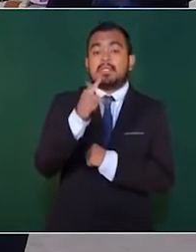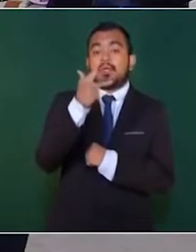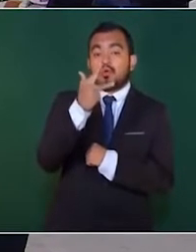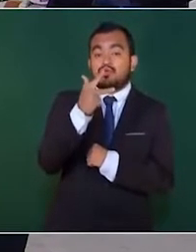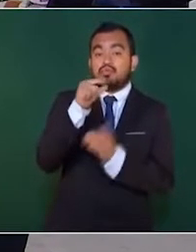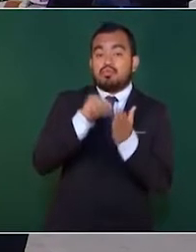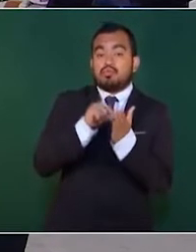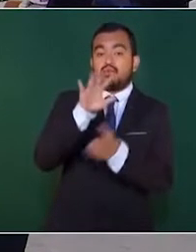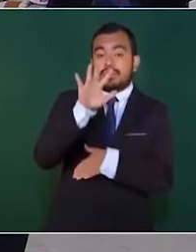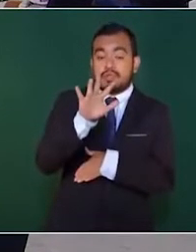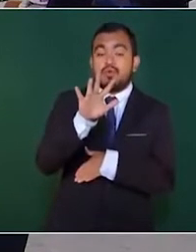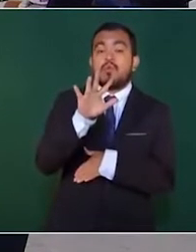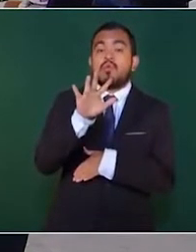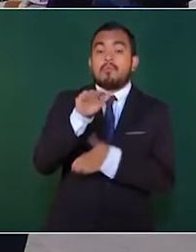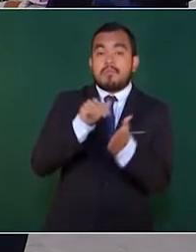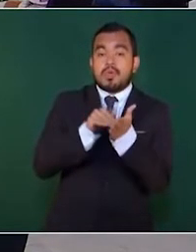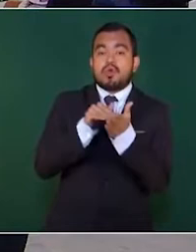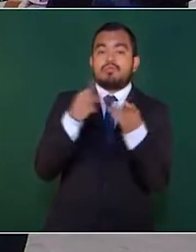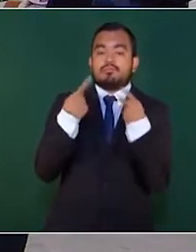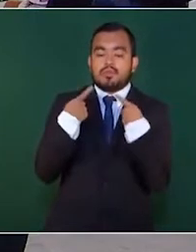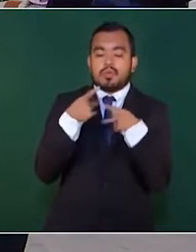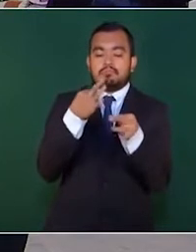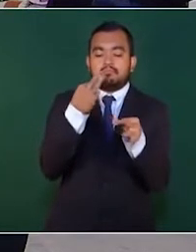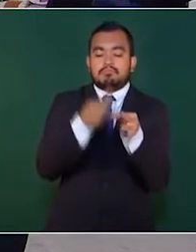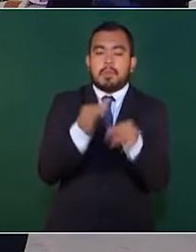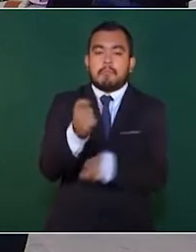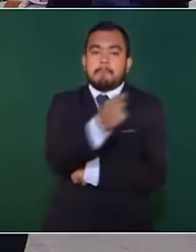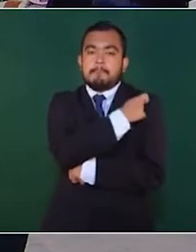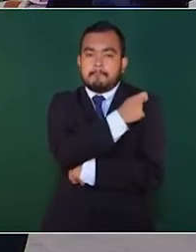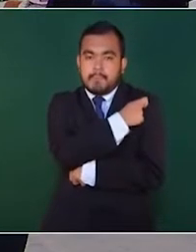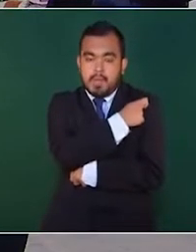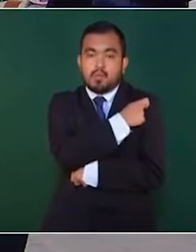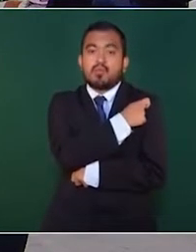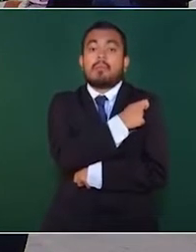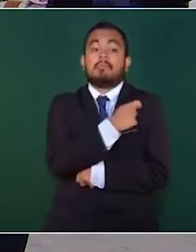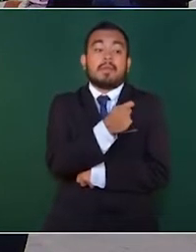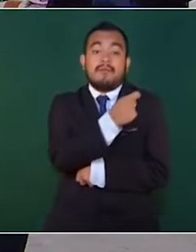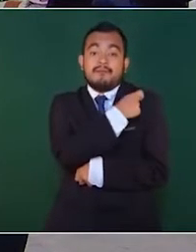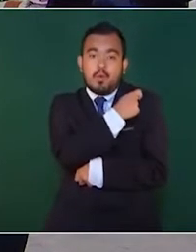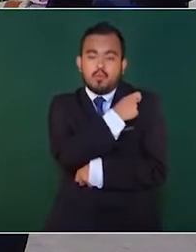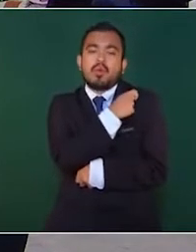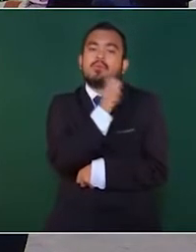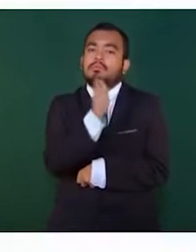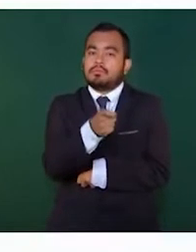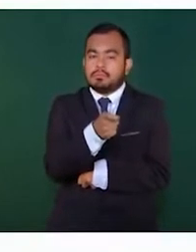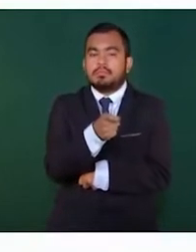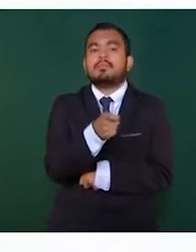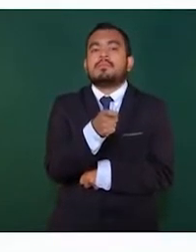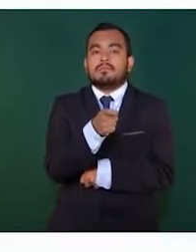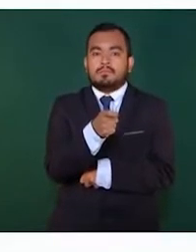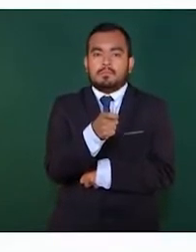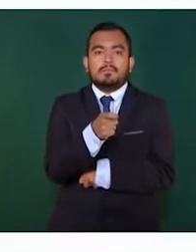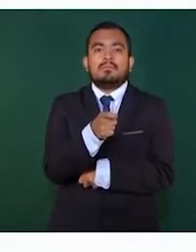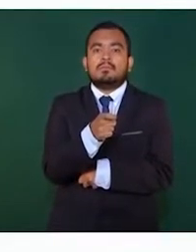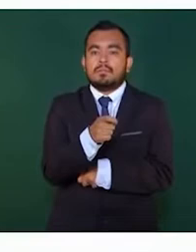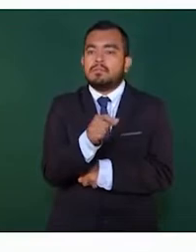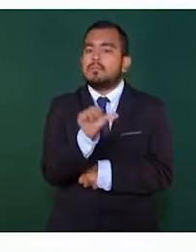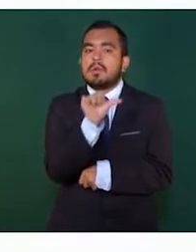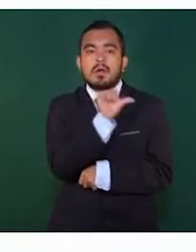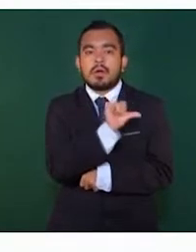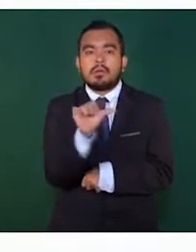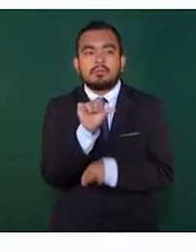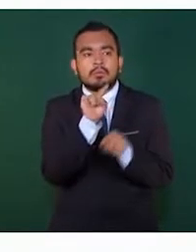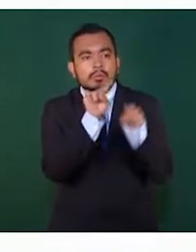de personas. Continuamos con los distintos elementos de esta vacunación, particularmente expandiendo cobertura hacia